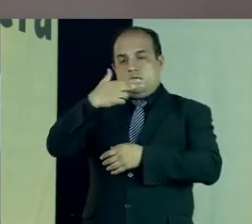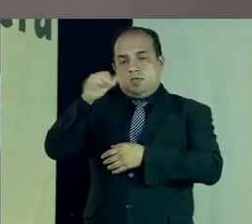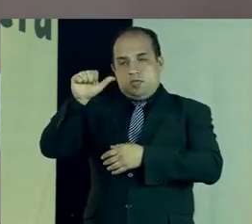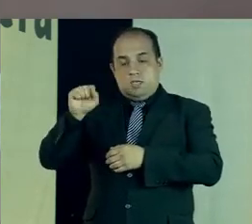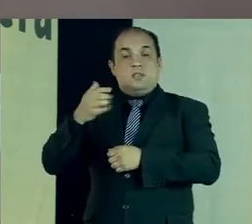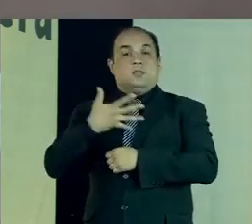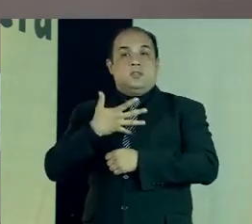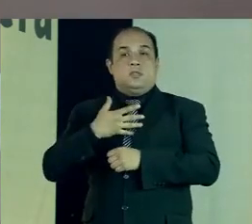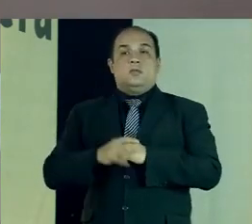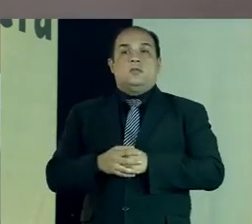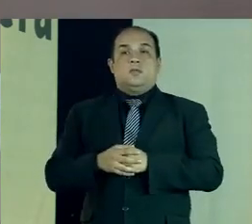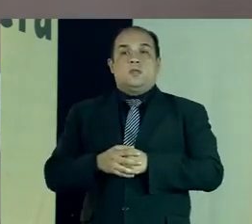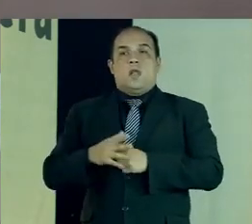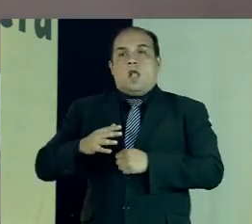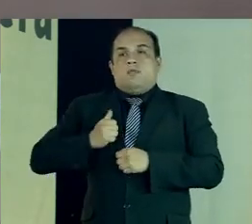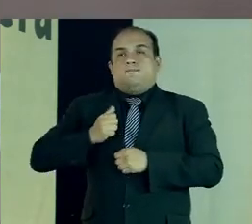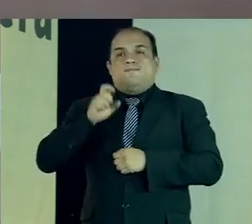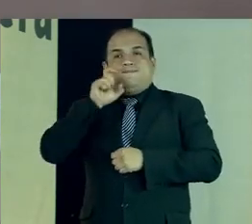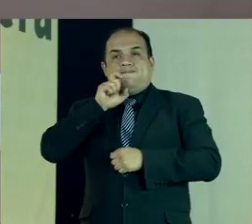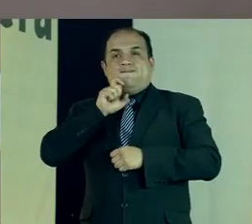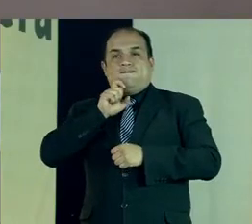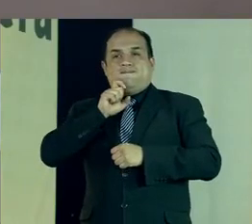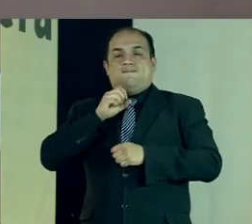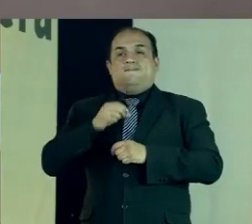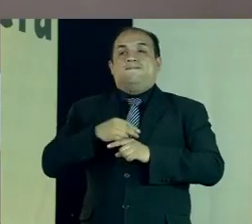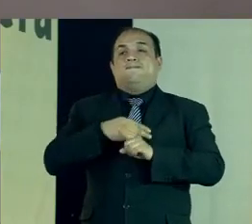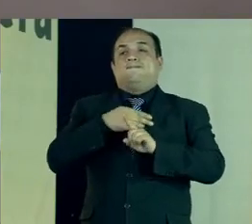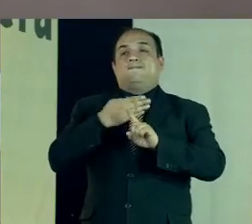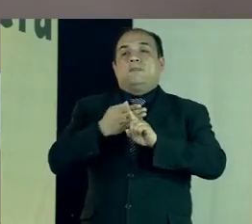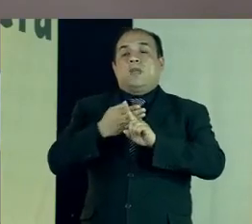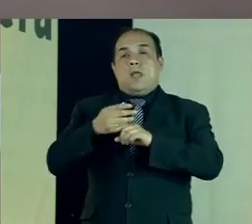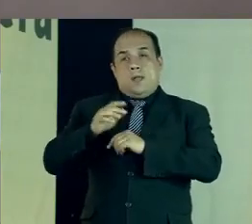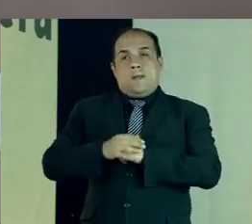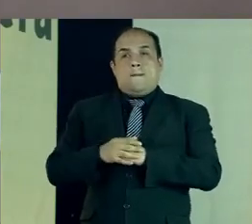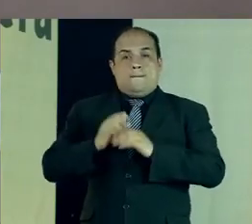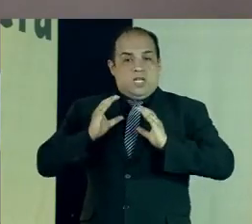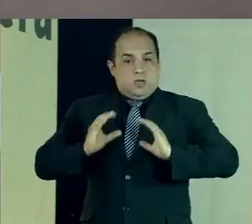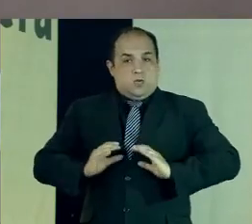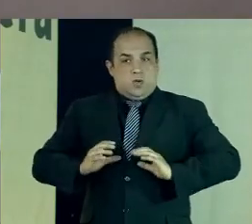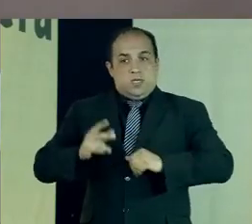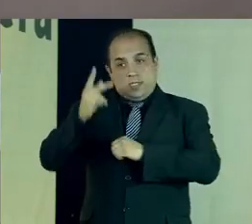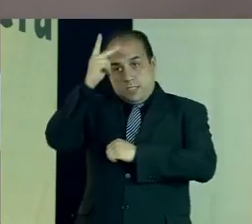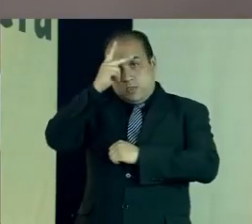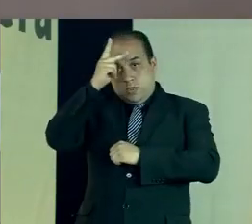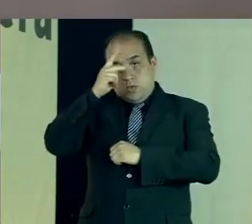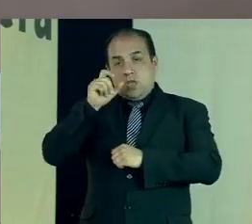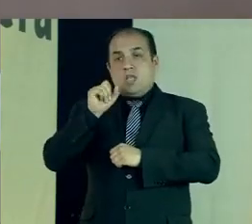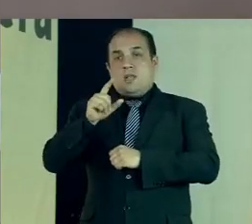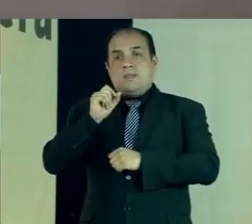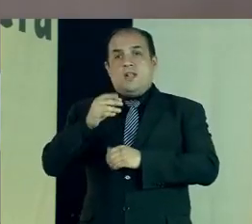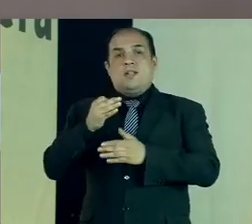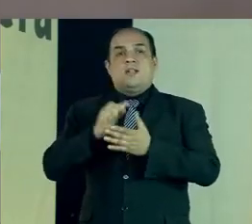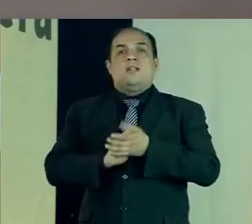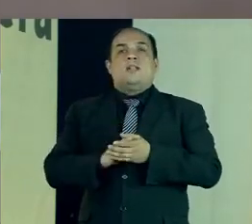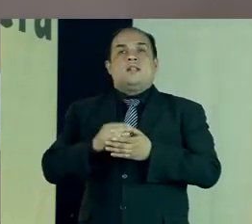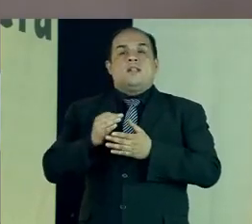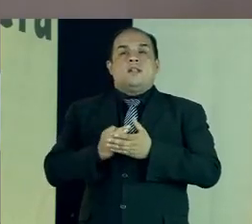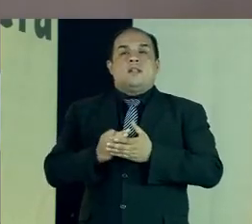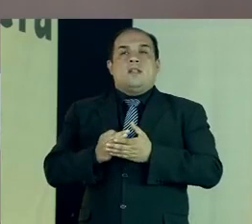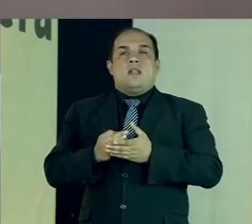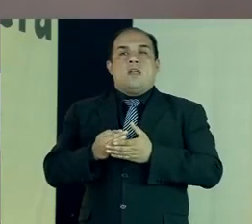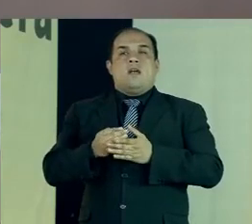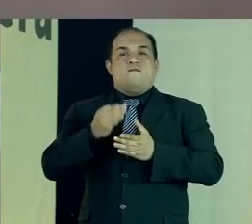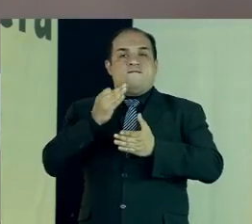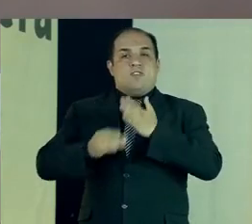los abusos sexuales físicos psicólogos y la negligencia las familias